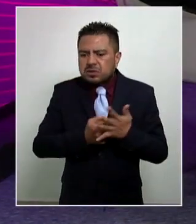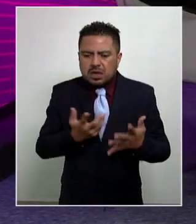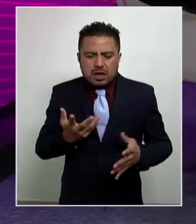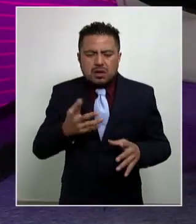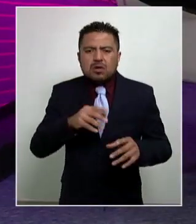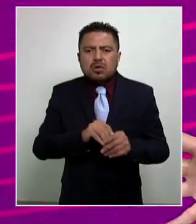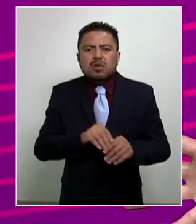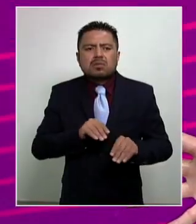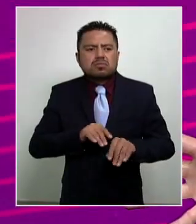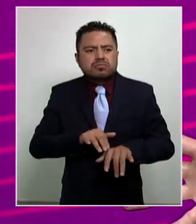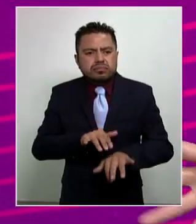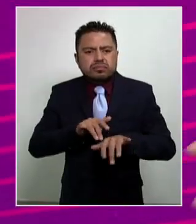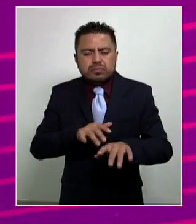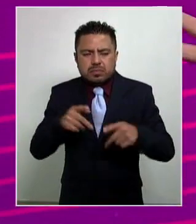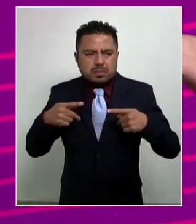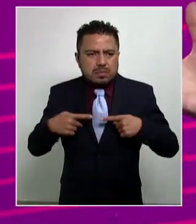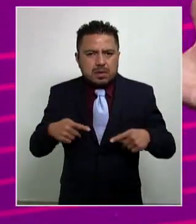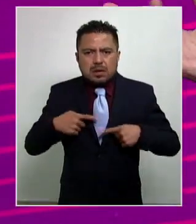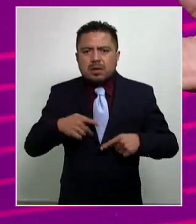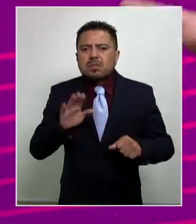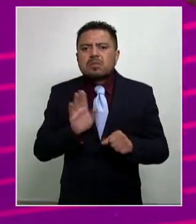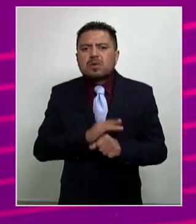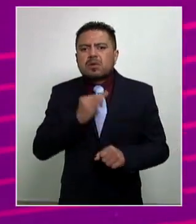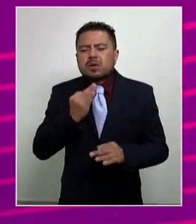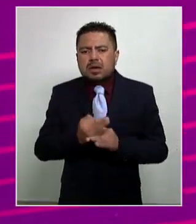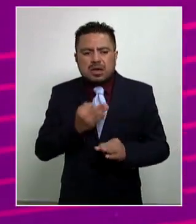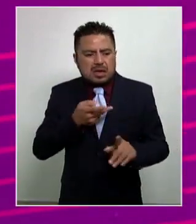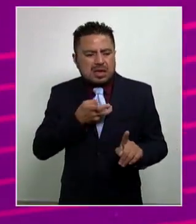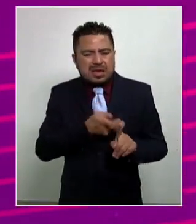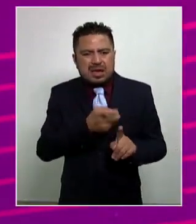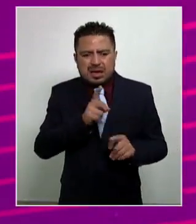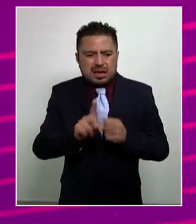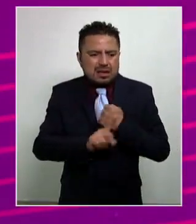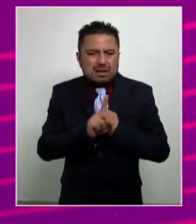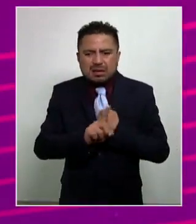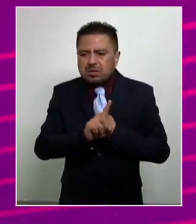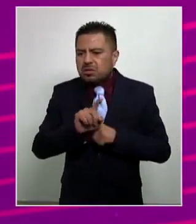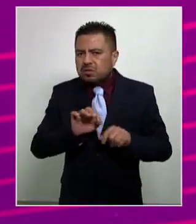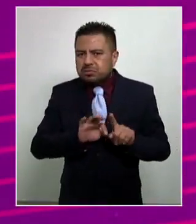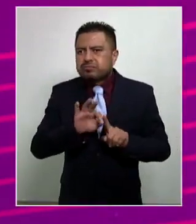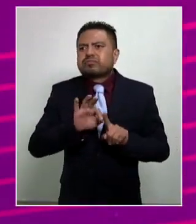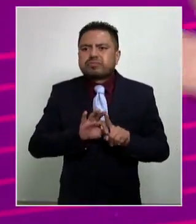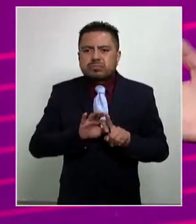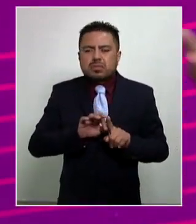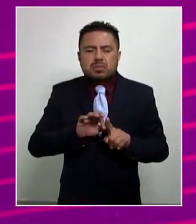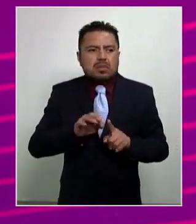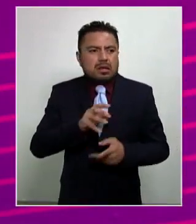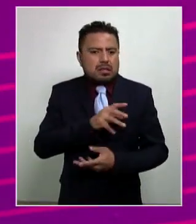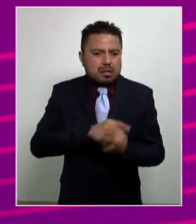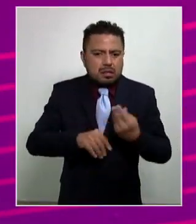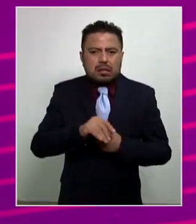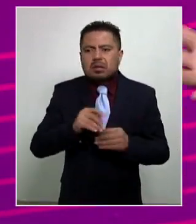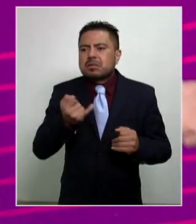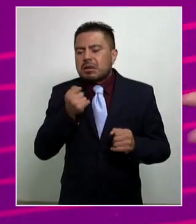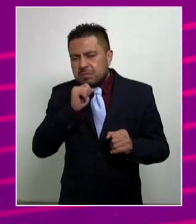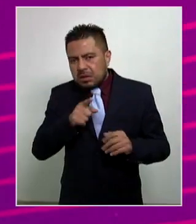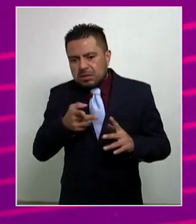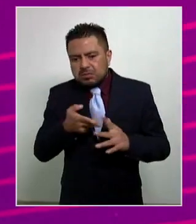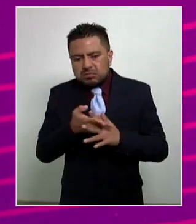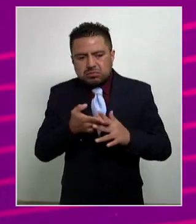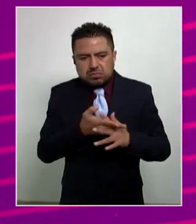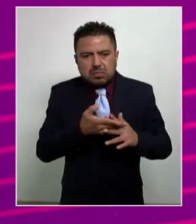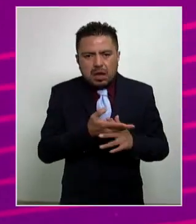incluir movimientos de personas, porque hay fenómenos, como dijiste, climáticos, económicos, también de la violencia,